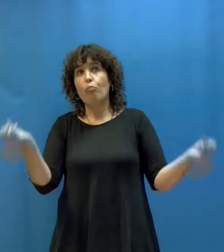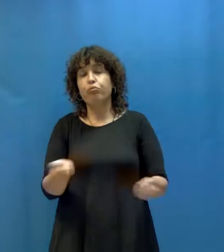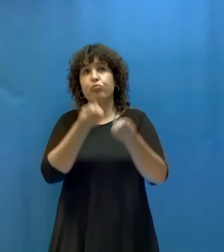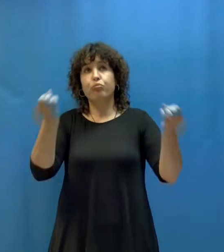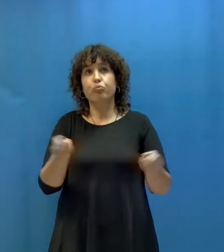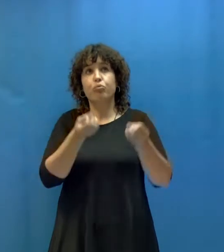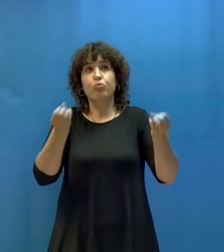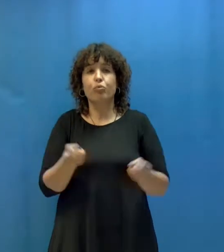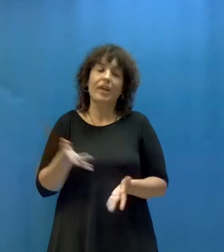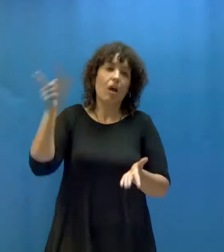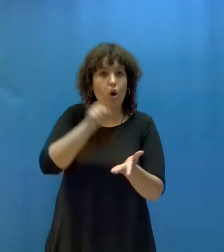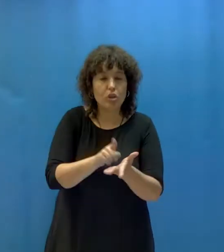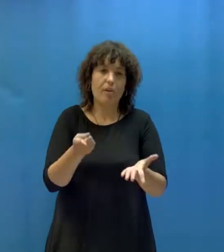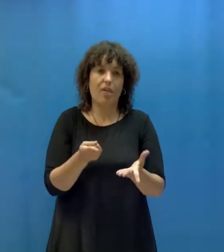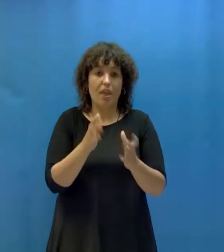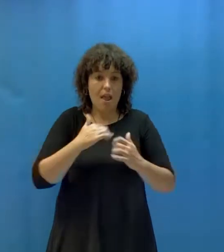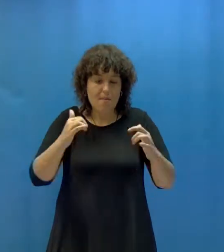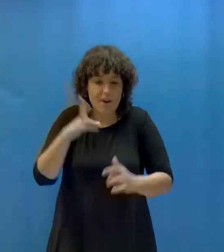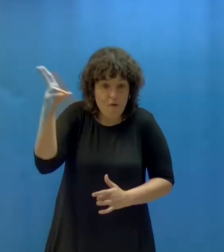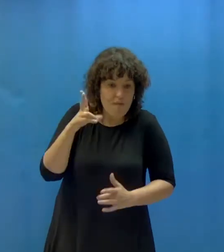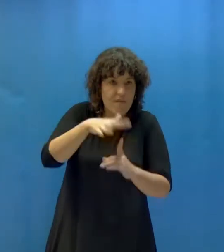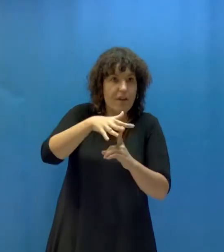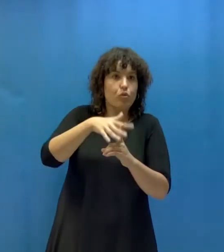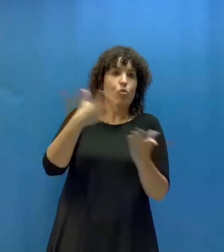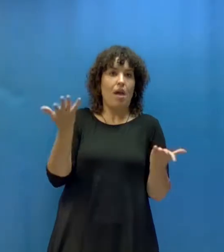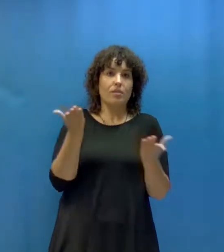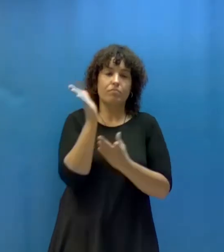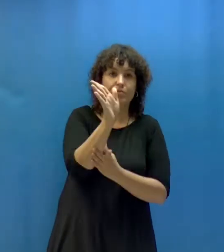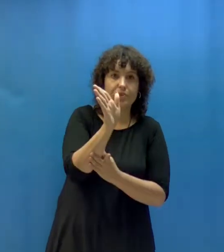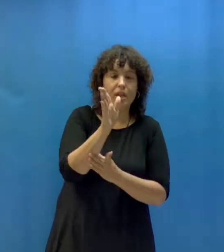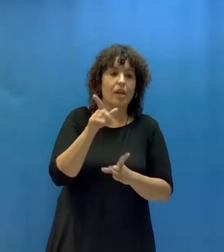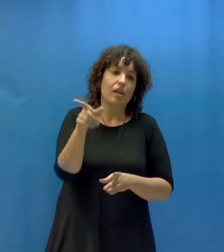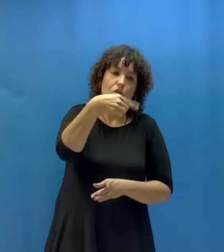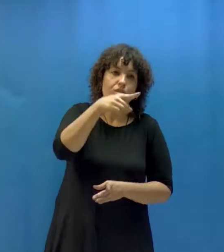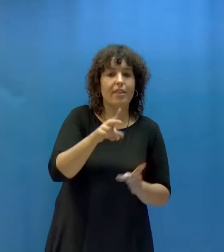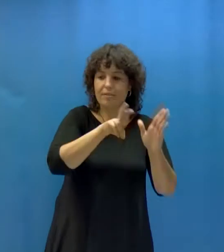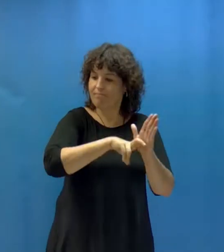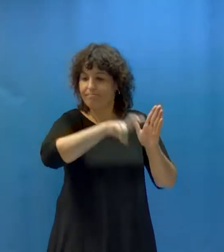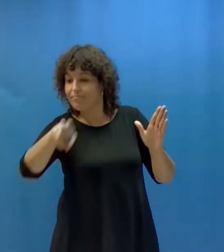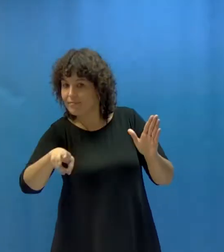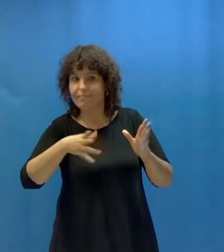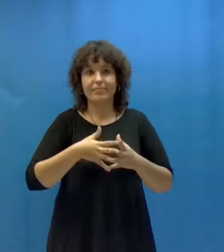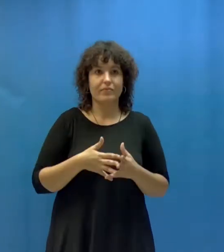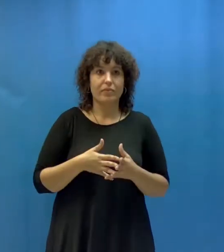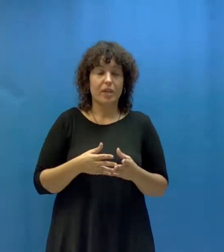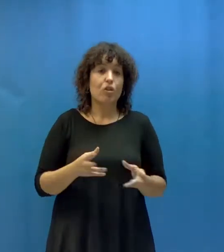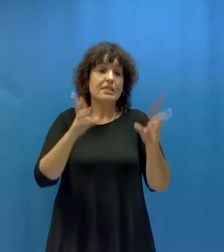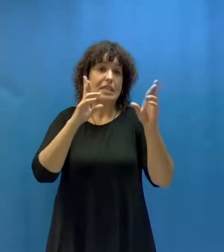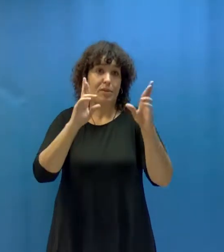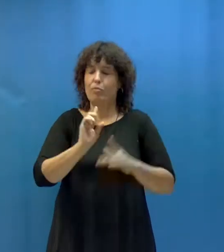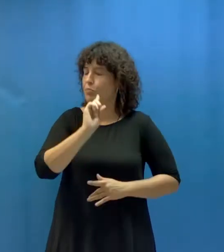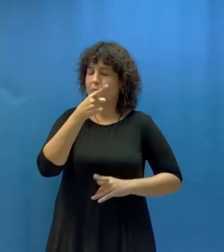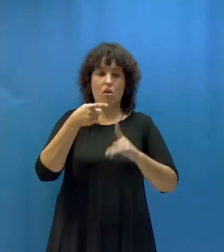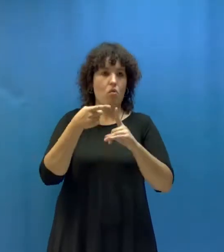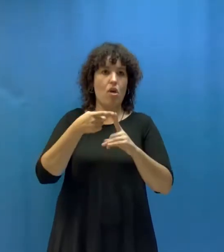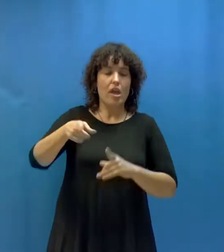pleno más, nos llegan facturas en las que ustedes se los saltan a la torera. Y esto demuestra, en primer lugar, que a ustedes solo les